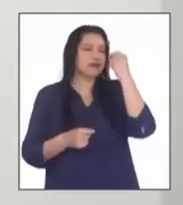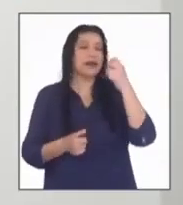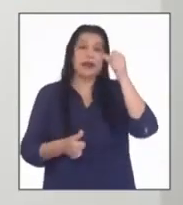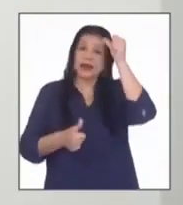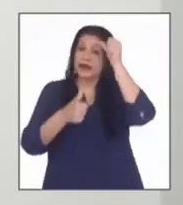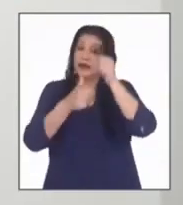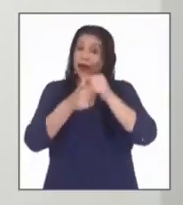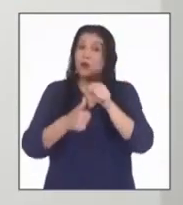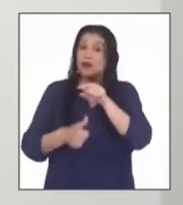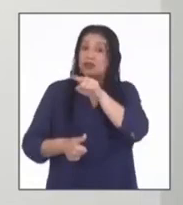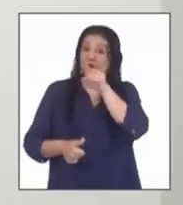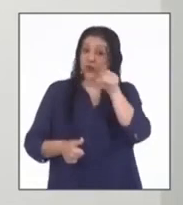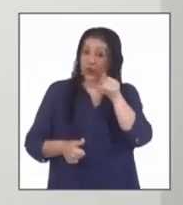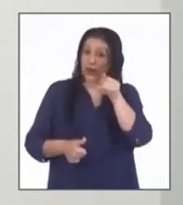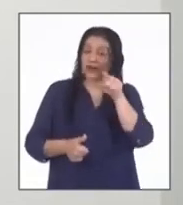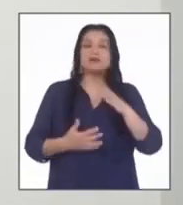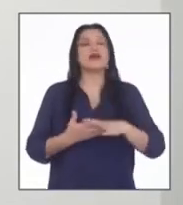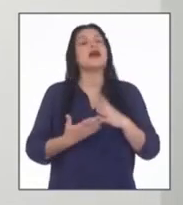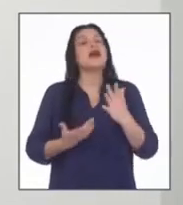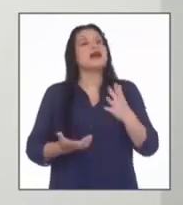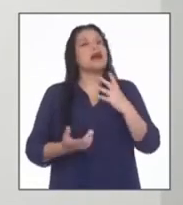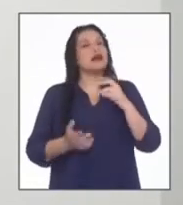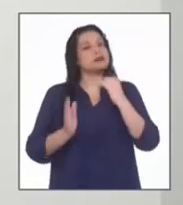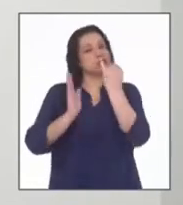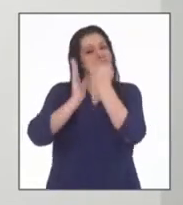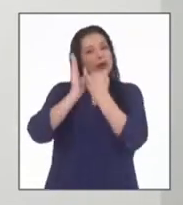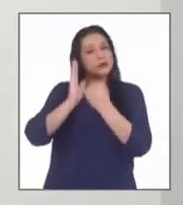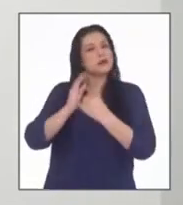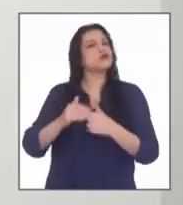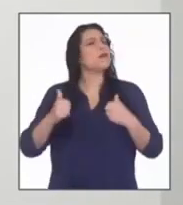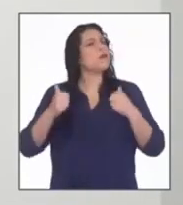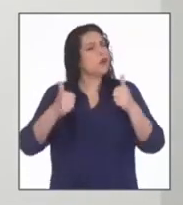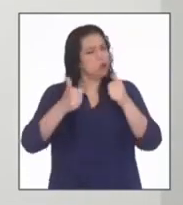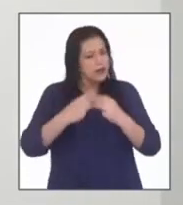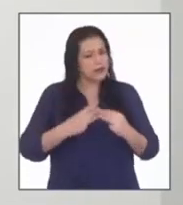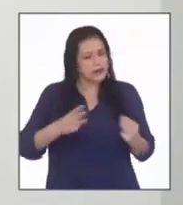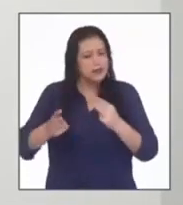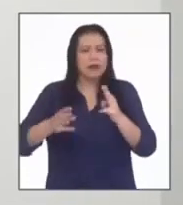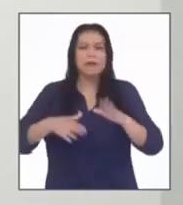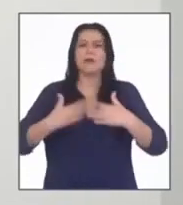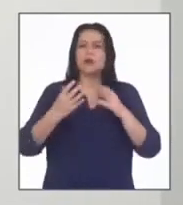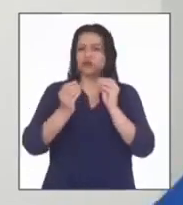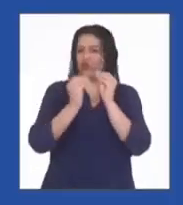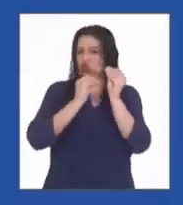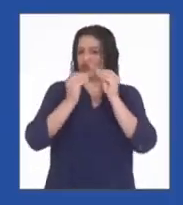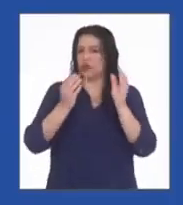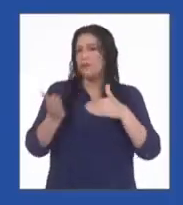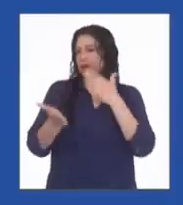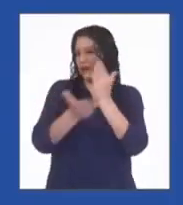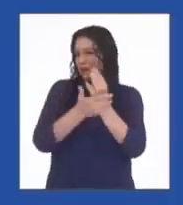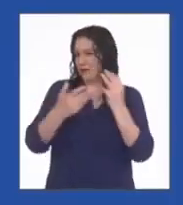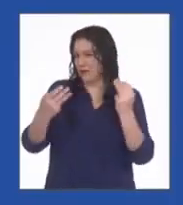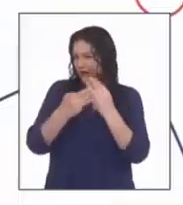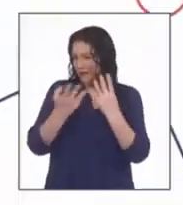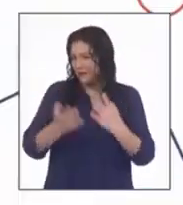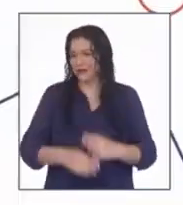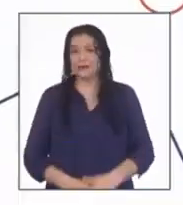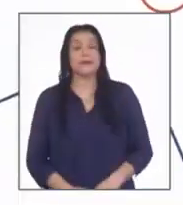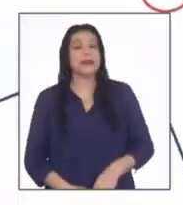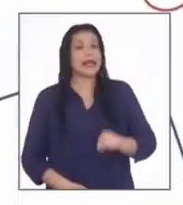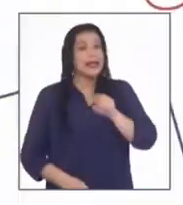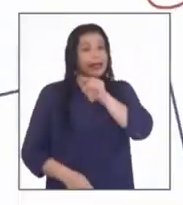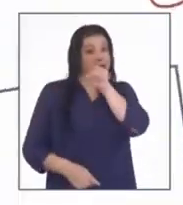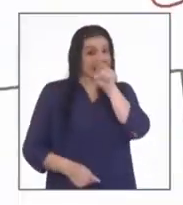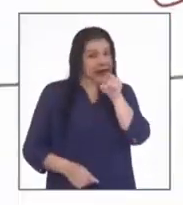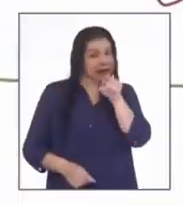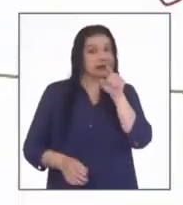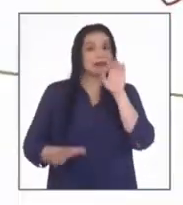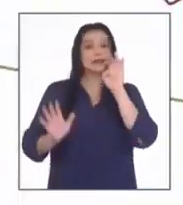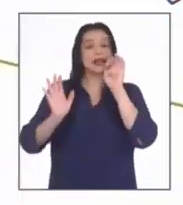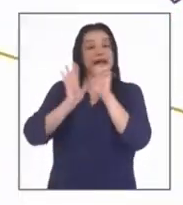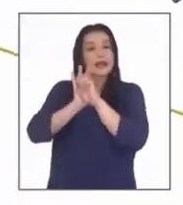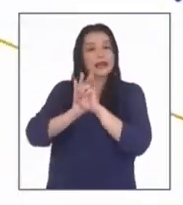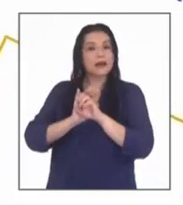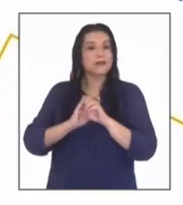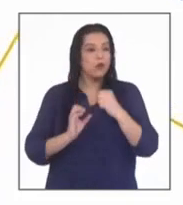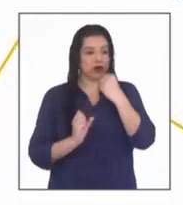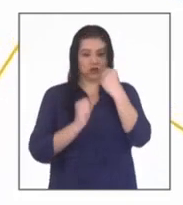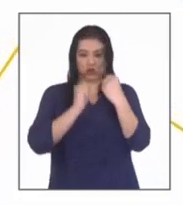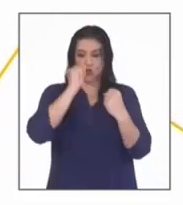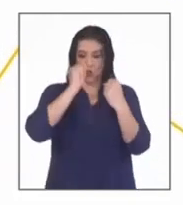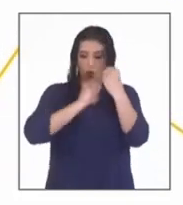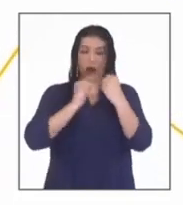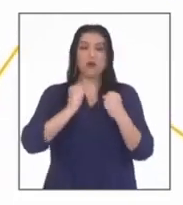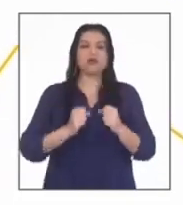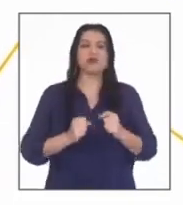de la promo, que hacer un gráfico es una muy buena estrategia para resolver problemas. En este caso específico, un vehículo